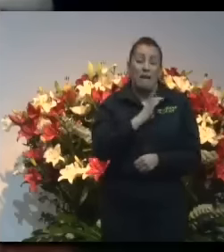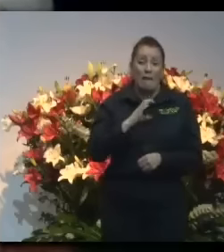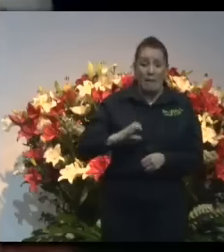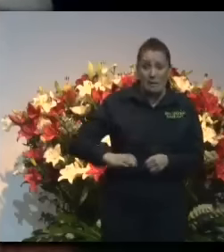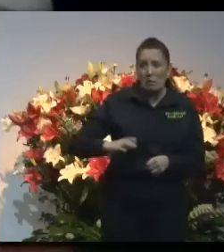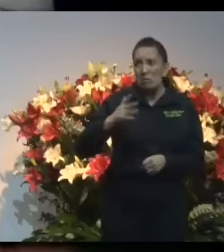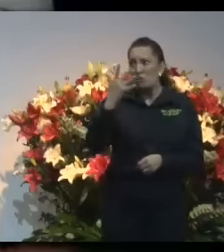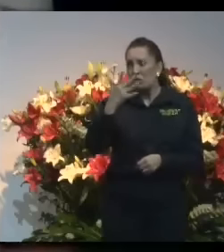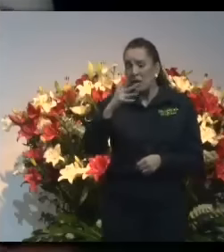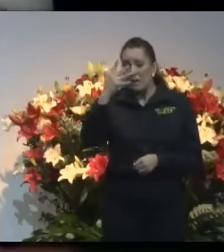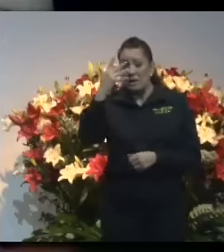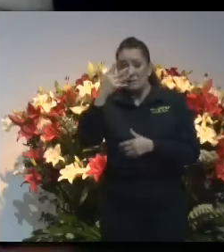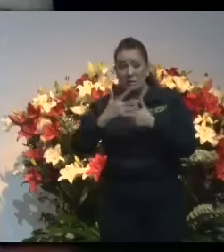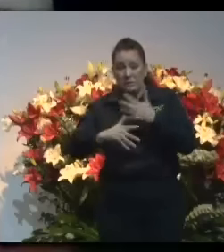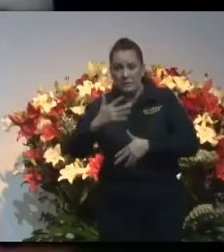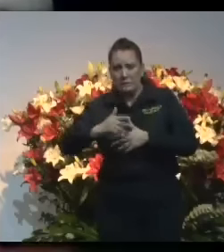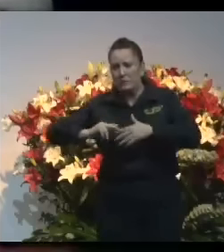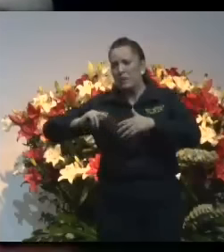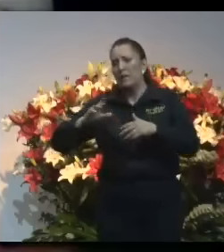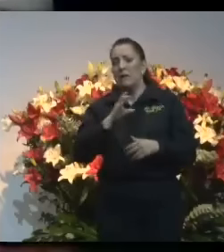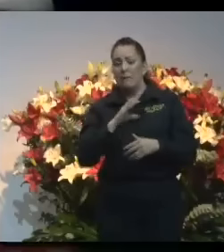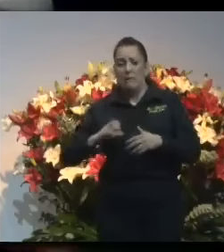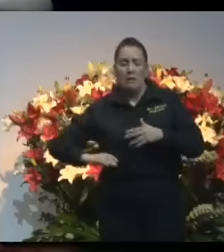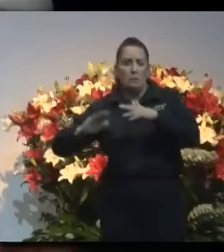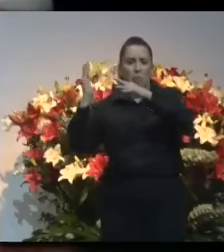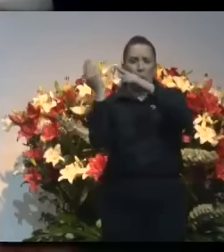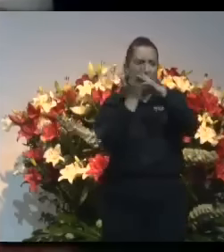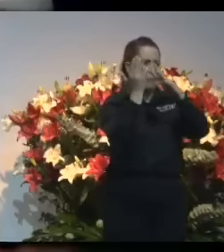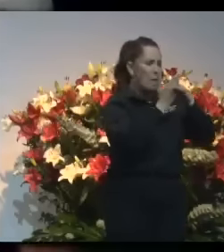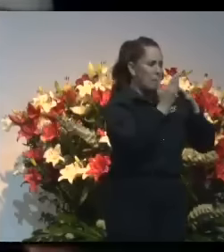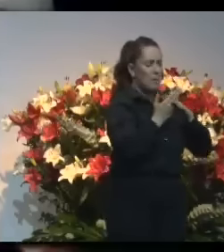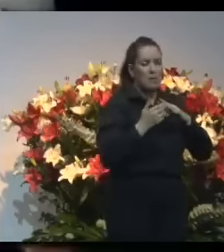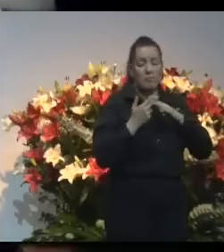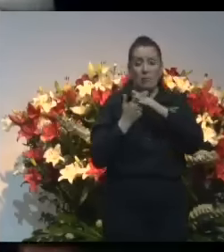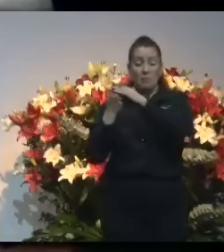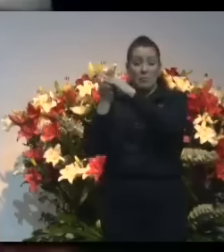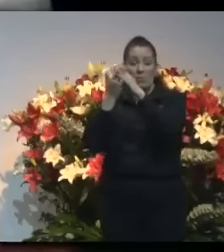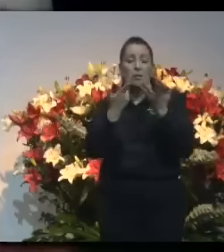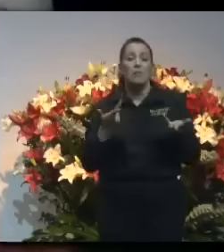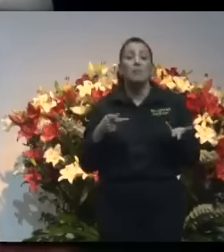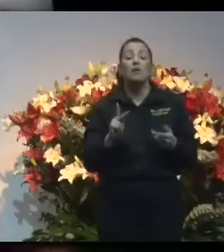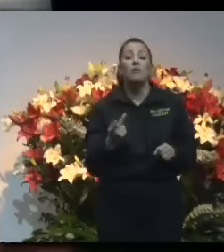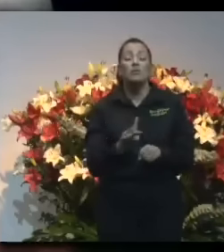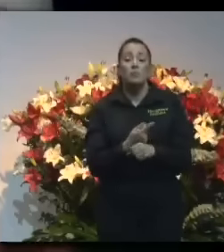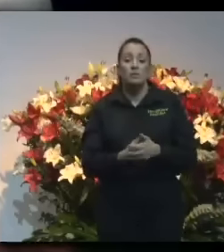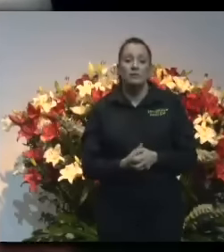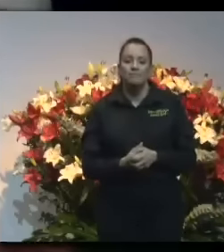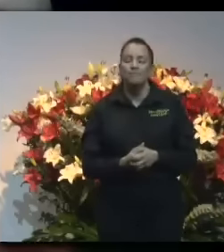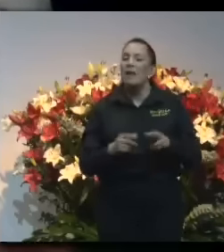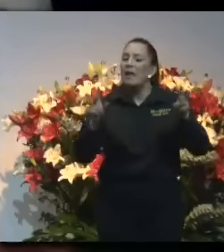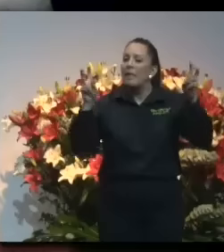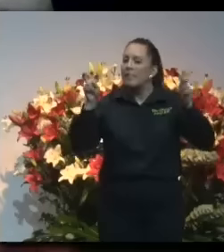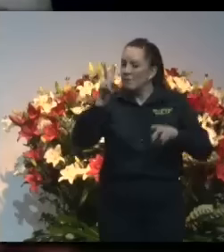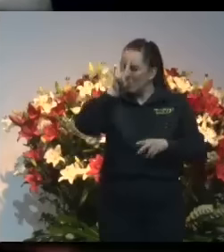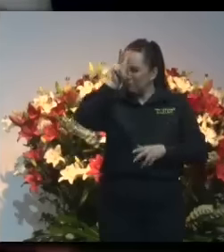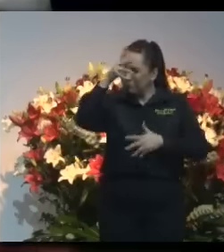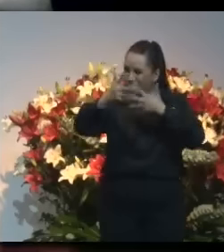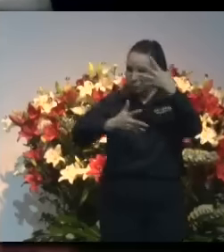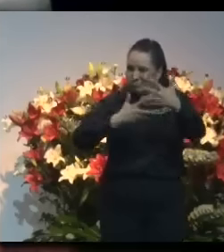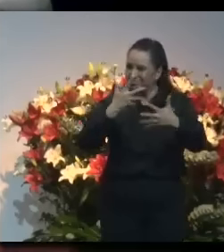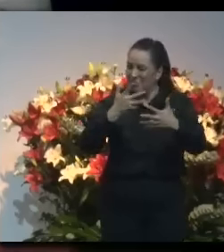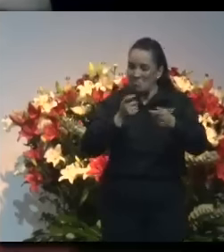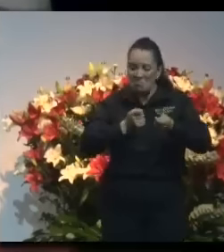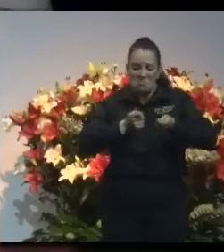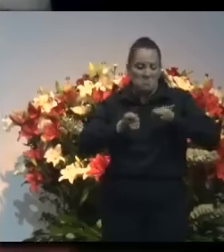estados. Yo te diría que el tema de la violencia se salió de